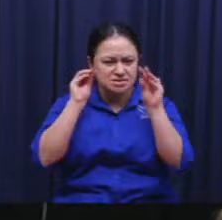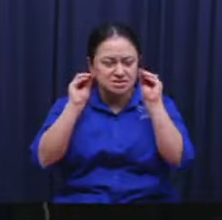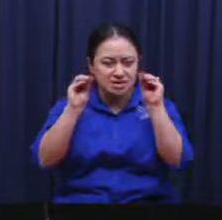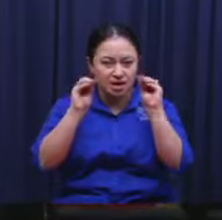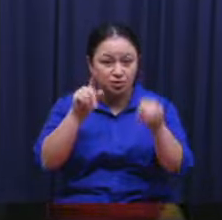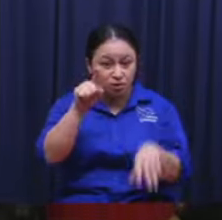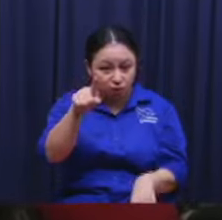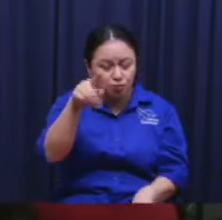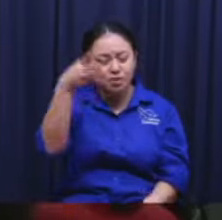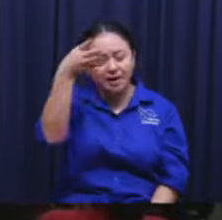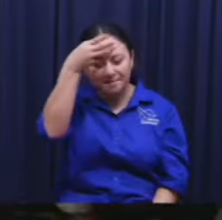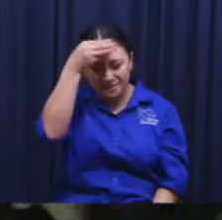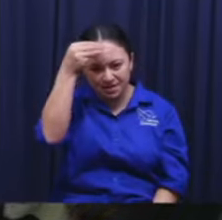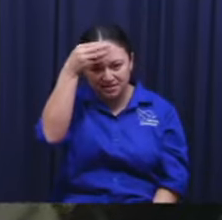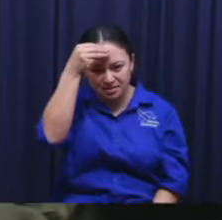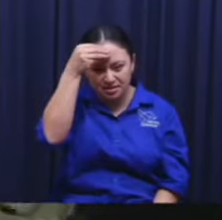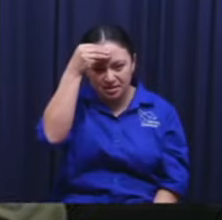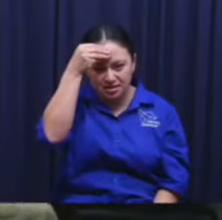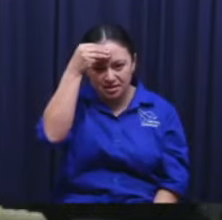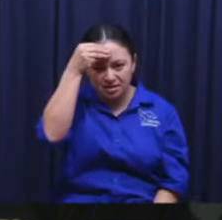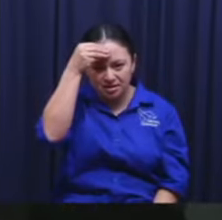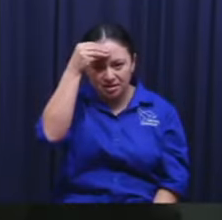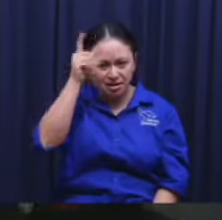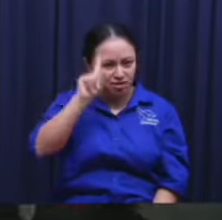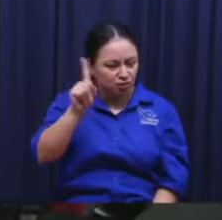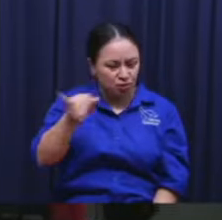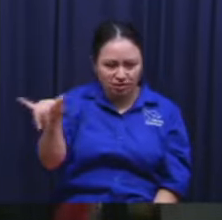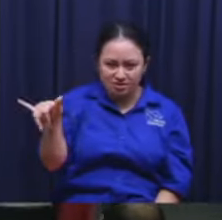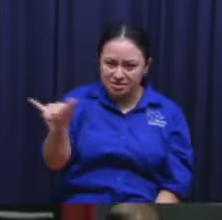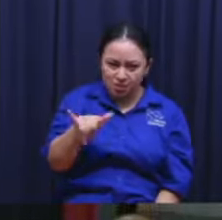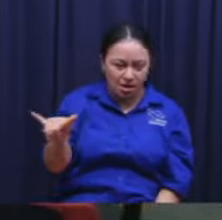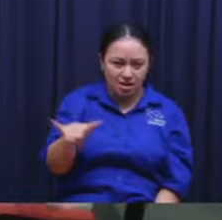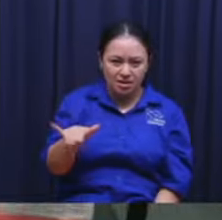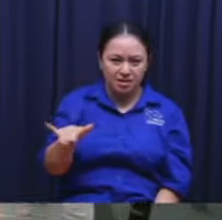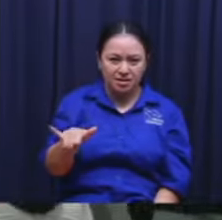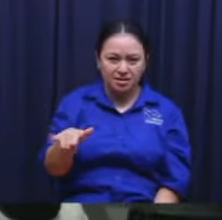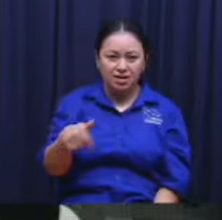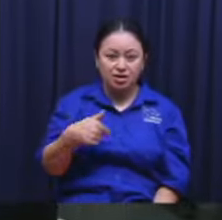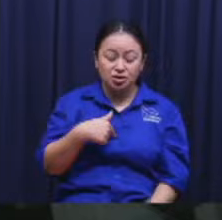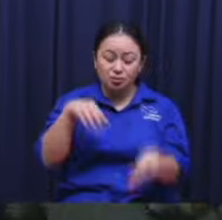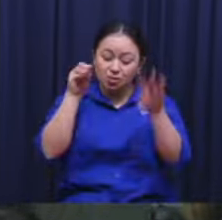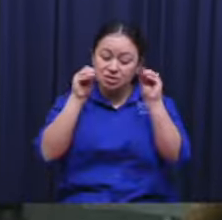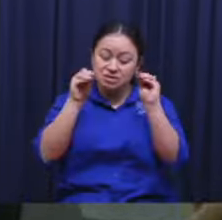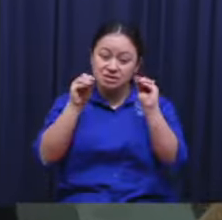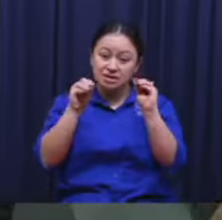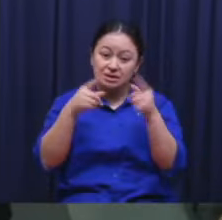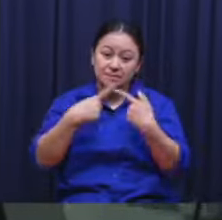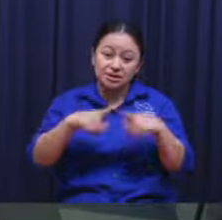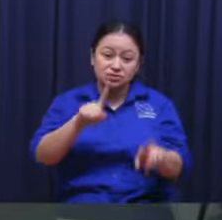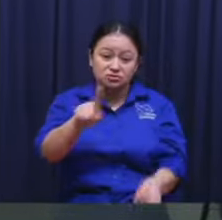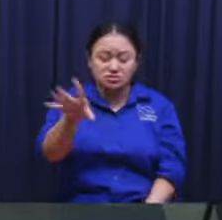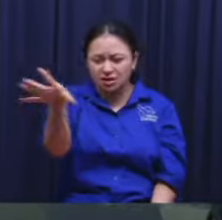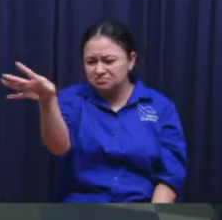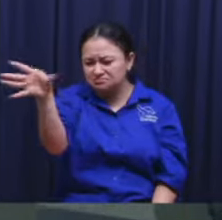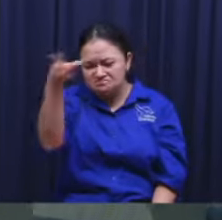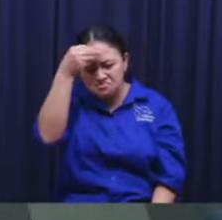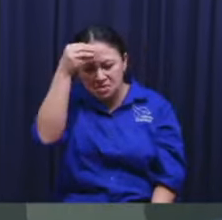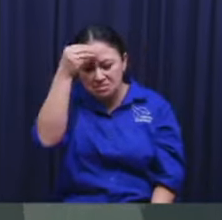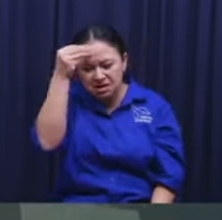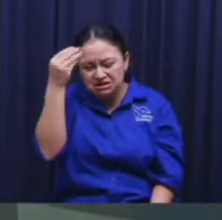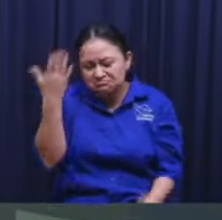que usted aprenda, que no es lo mismo. Porque yo puedo enseñar y enseñar, pero si usted no aprende, ¿qué me sirve? Pero